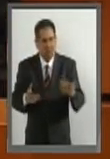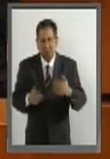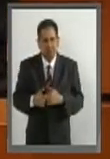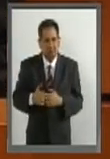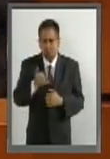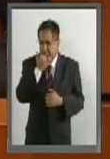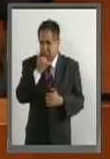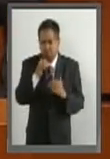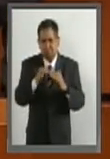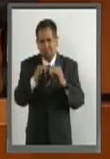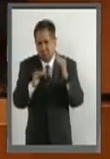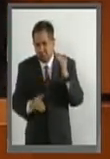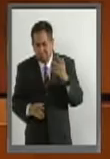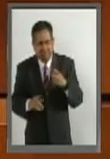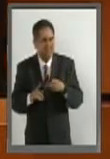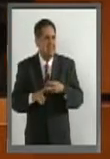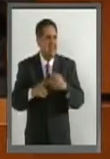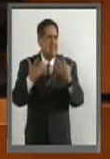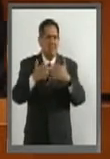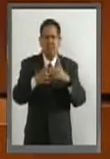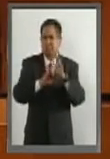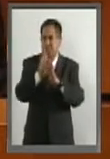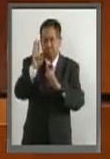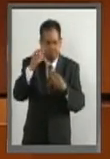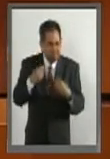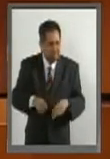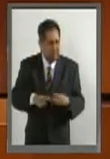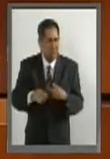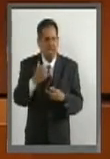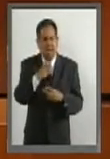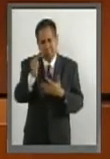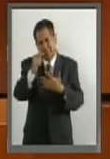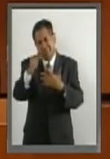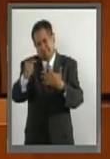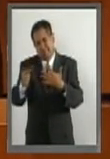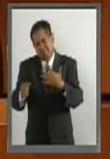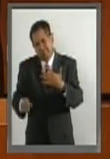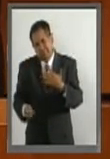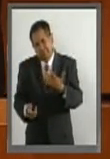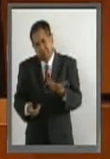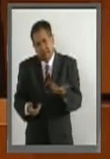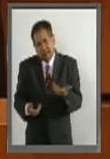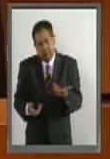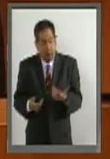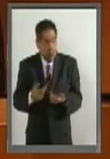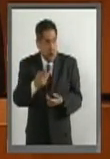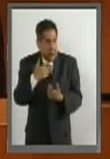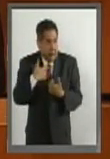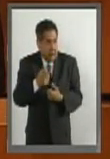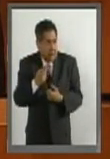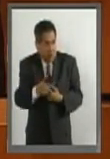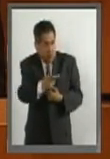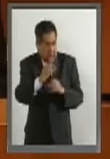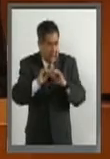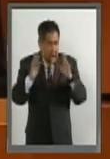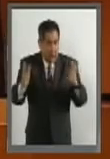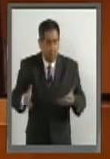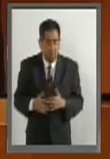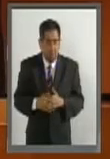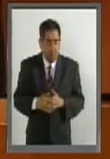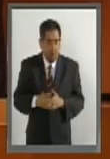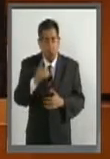encontramos, la desindustrialización, el campo, todo eso, se entiende la pregunta.